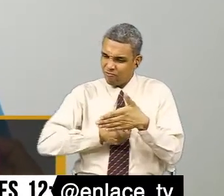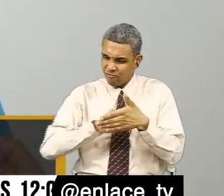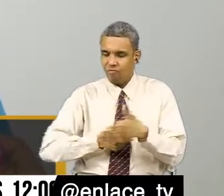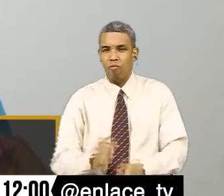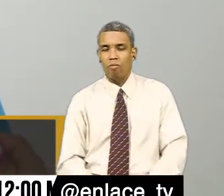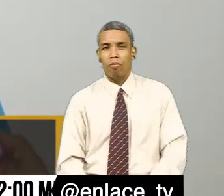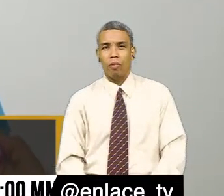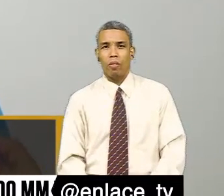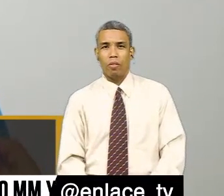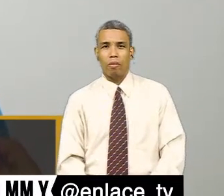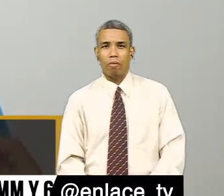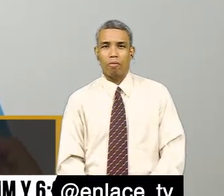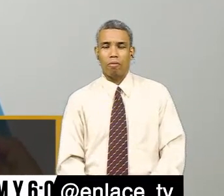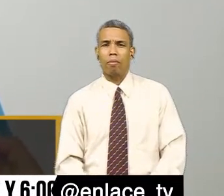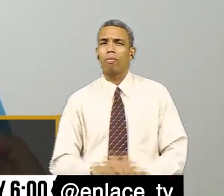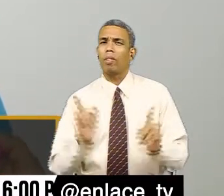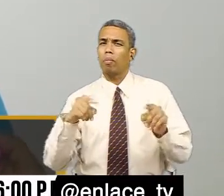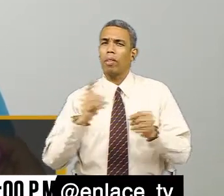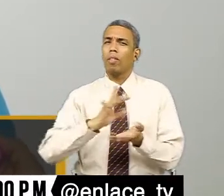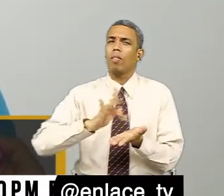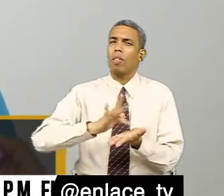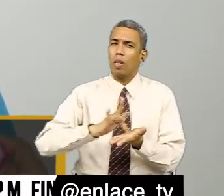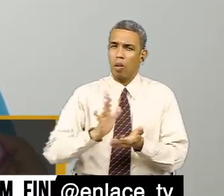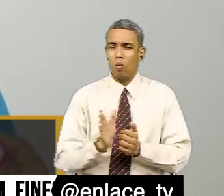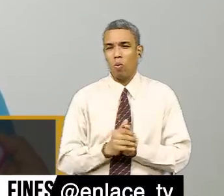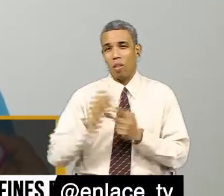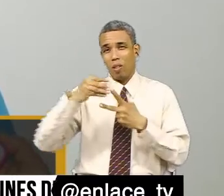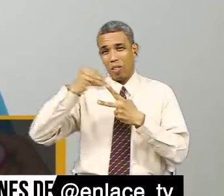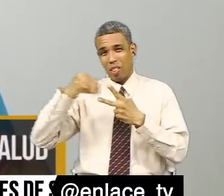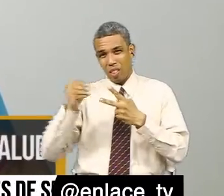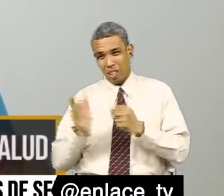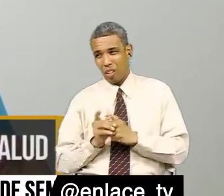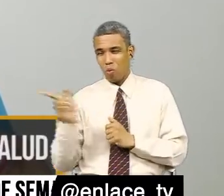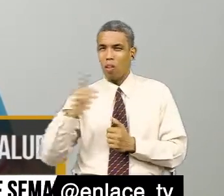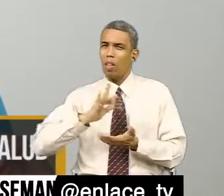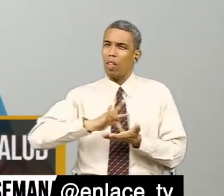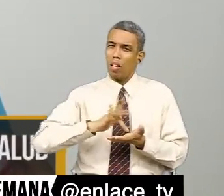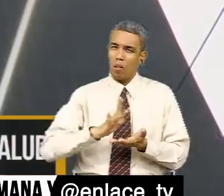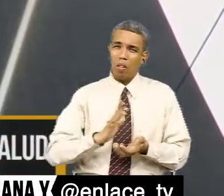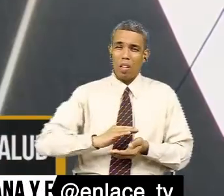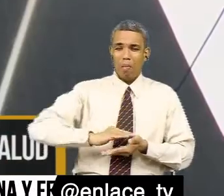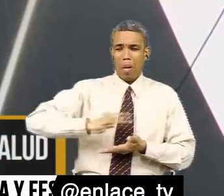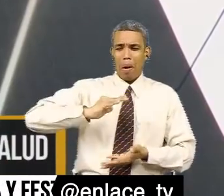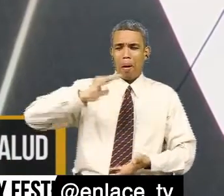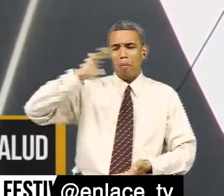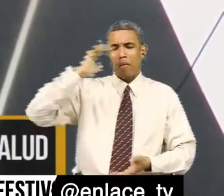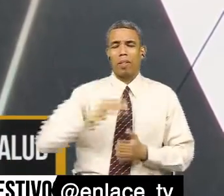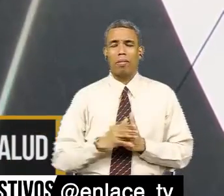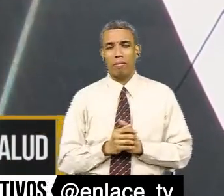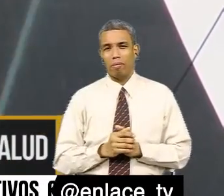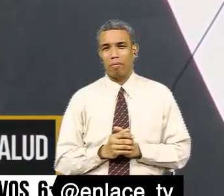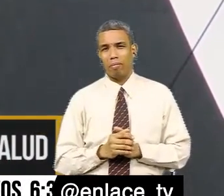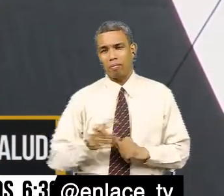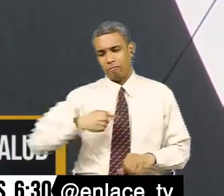informe financiero de las deudas que tienen acá con las clínicas, y también le pedí a las clínicas que pues, nosotros como